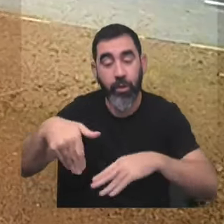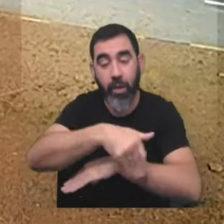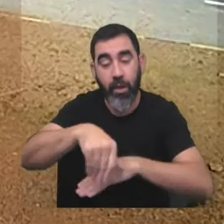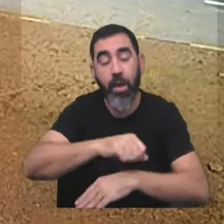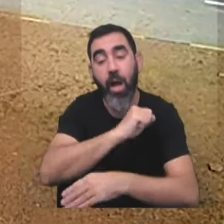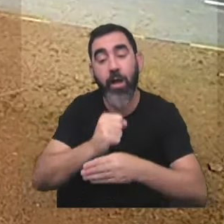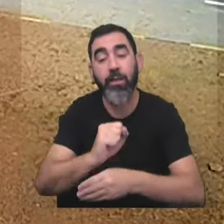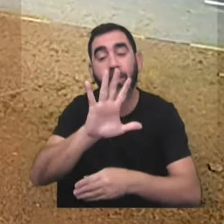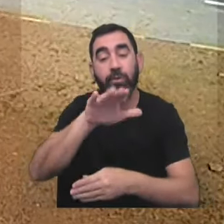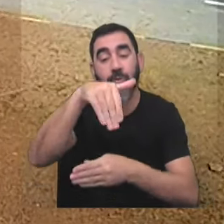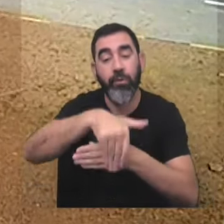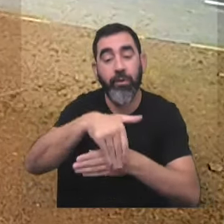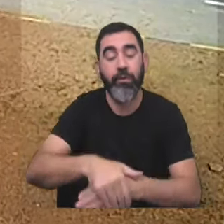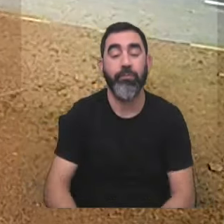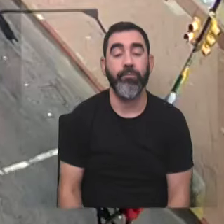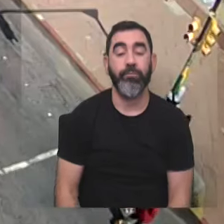17